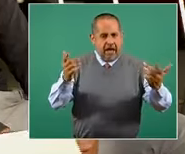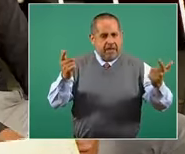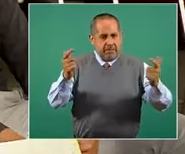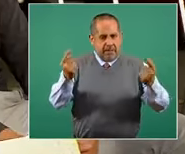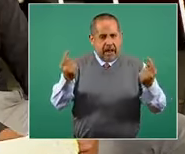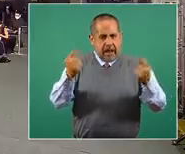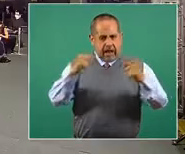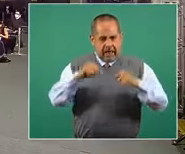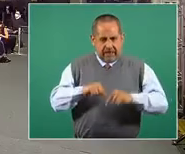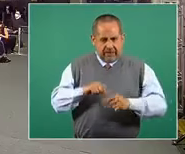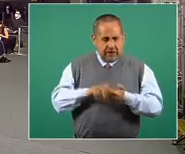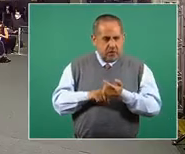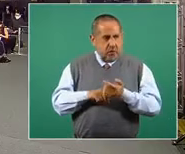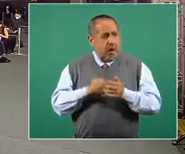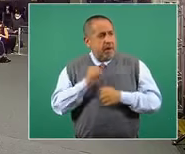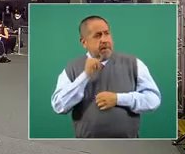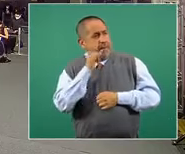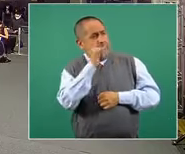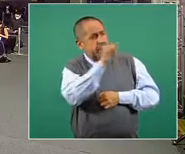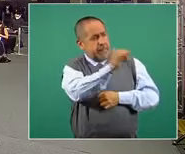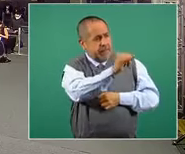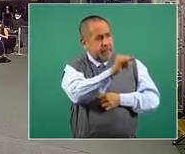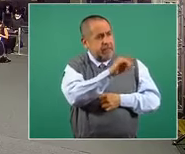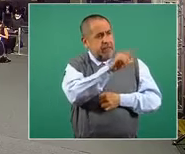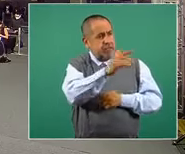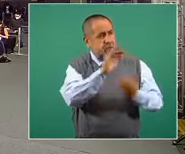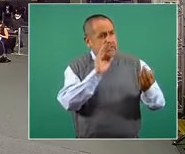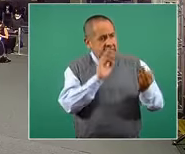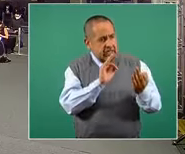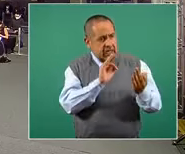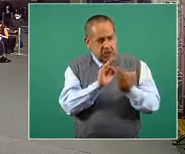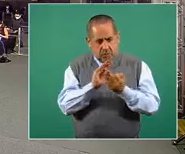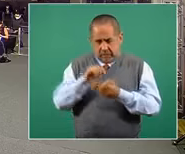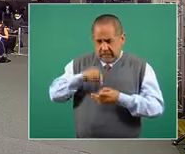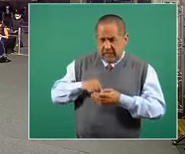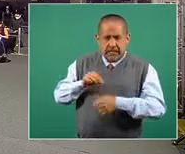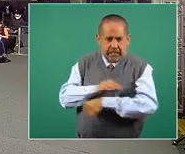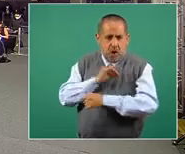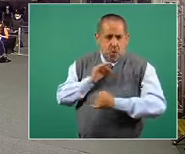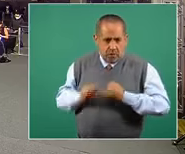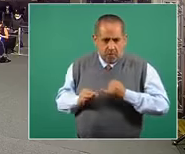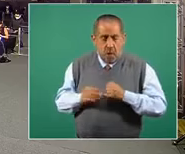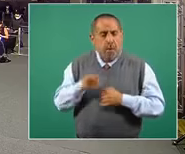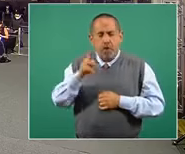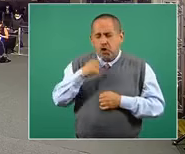los estados. Pero yo me pude dar cuenta en la organización de las brigadas que